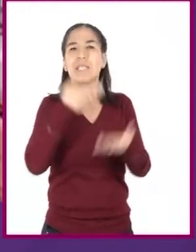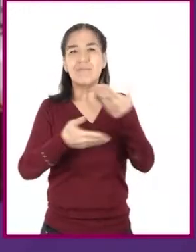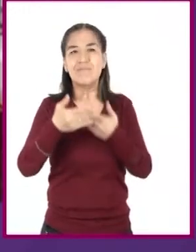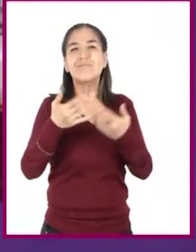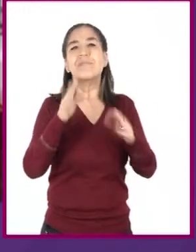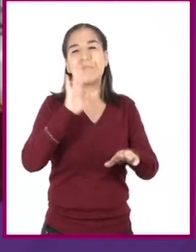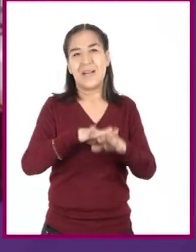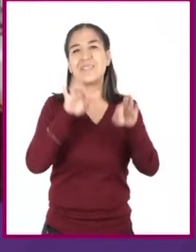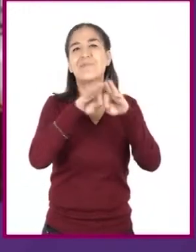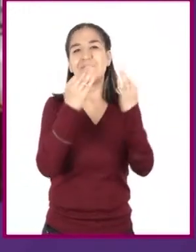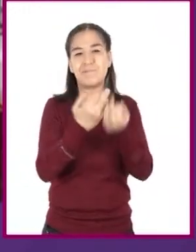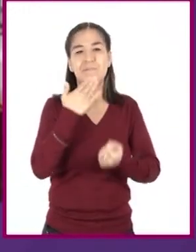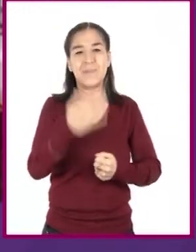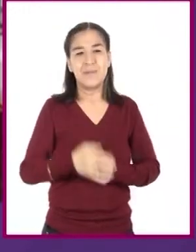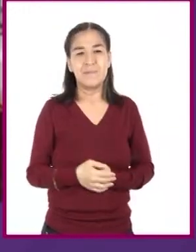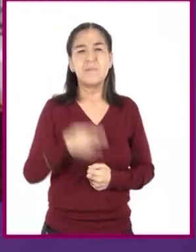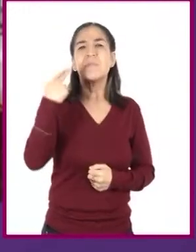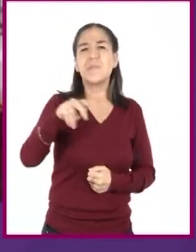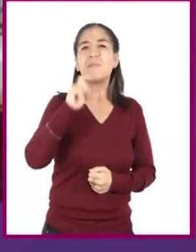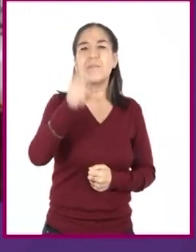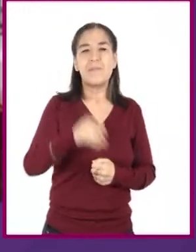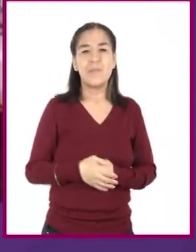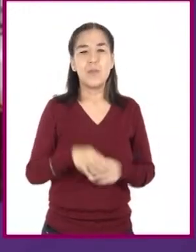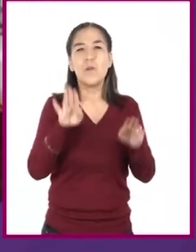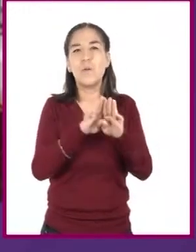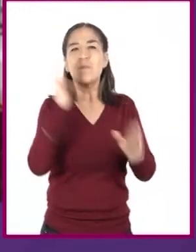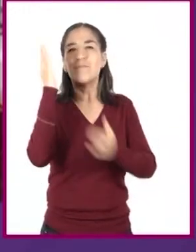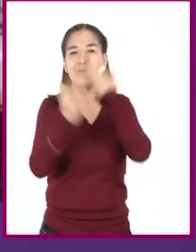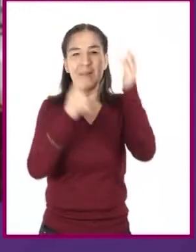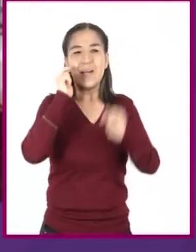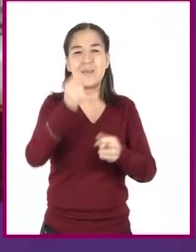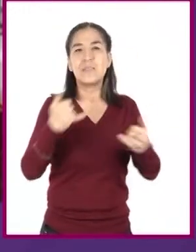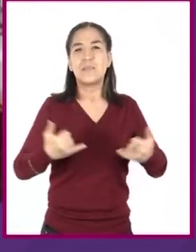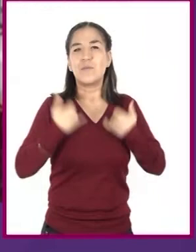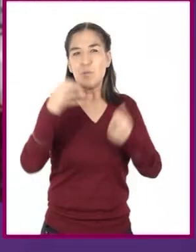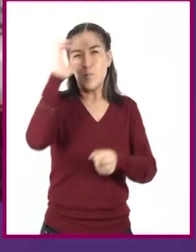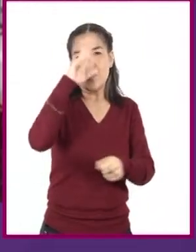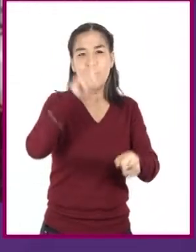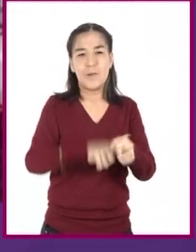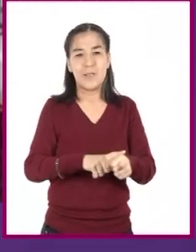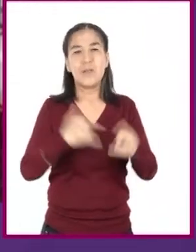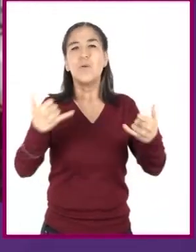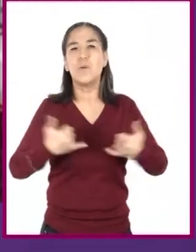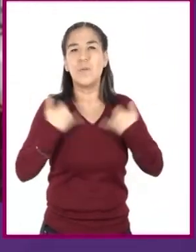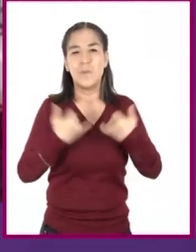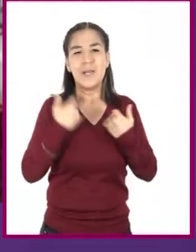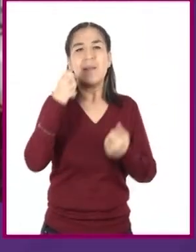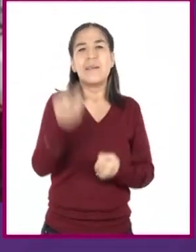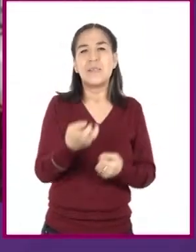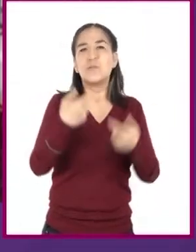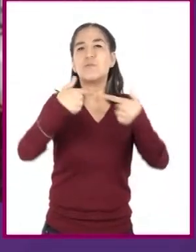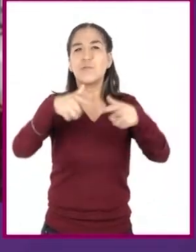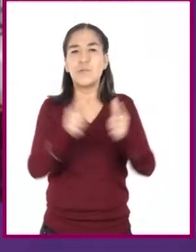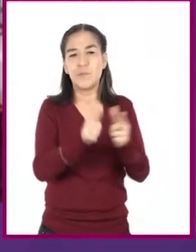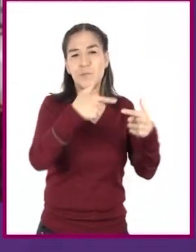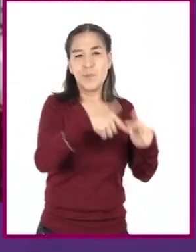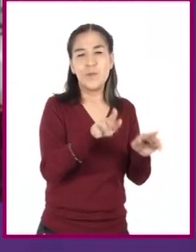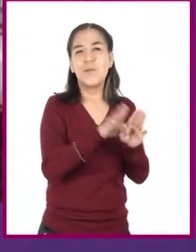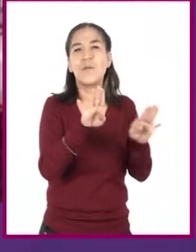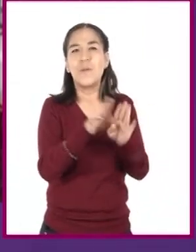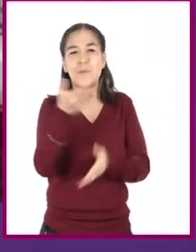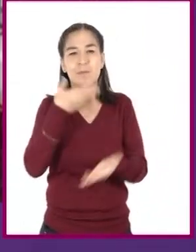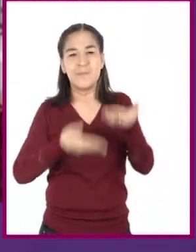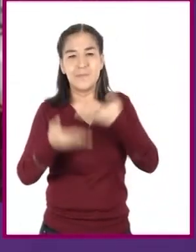va formando. Es lo que llamamos en los estudios de juventud culturas juveniles. Ciertos grupos que están